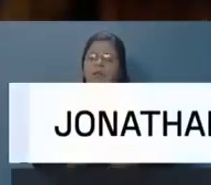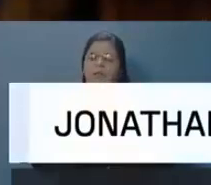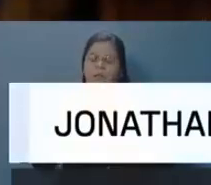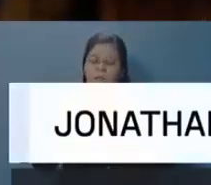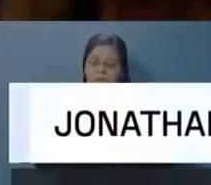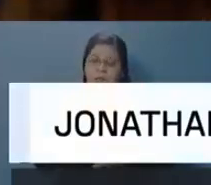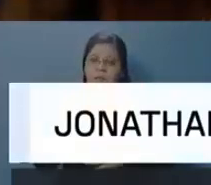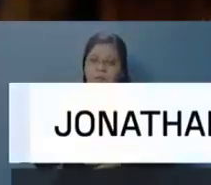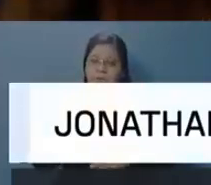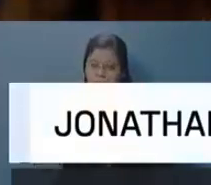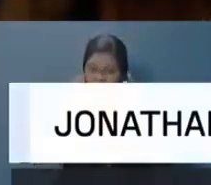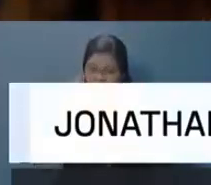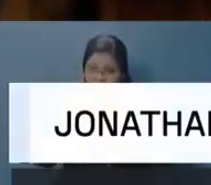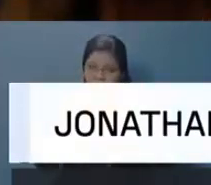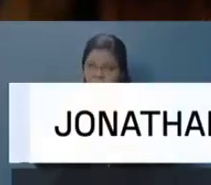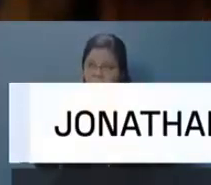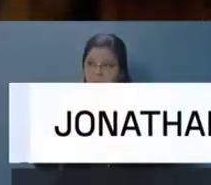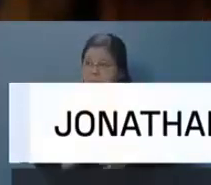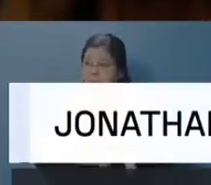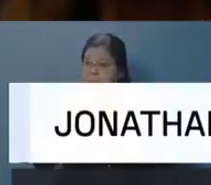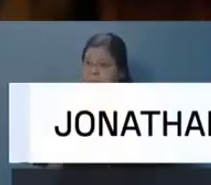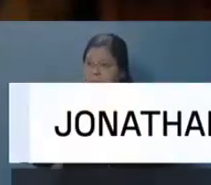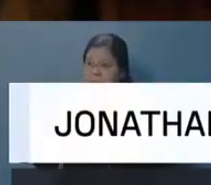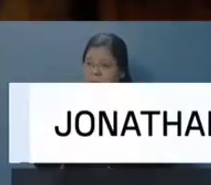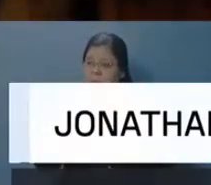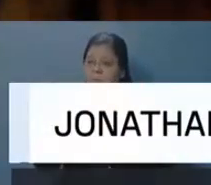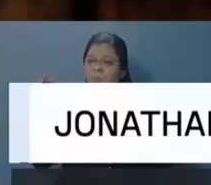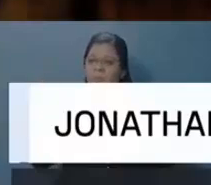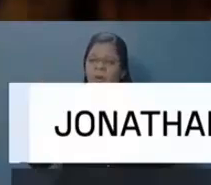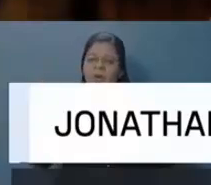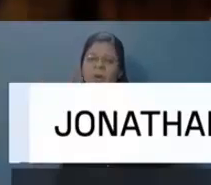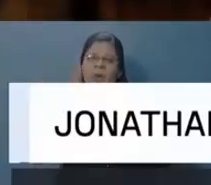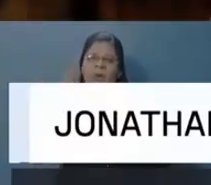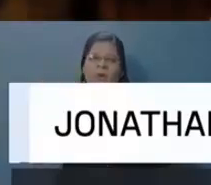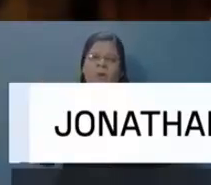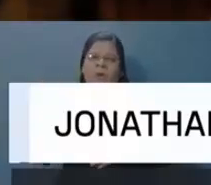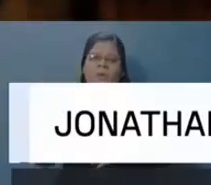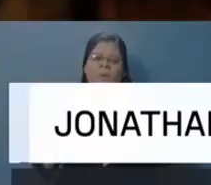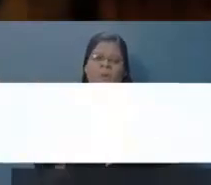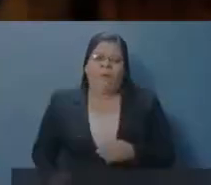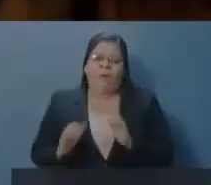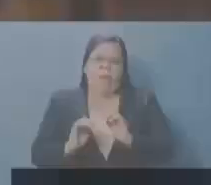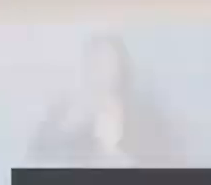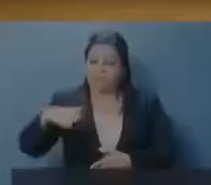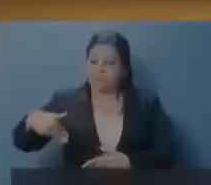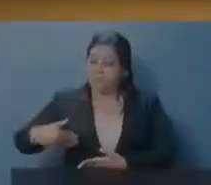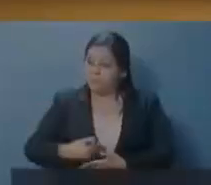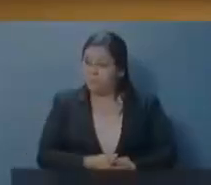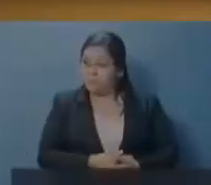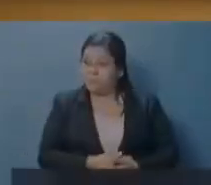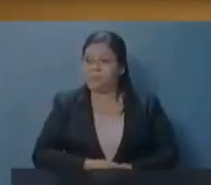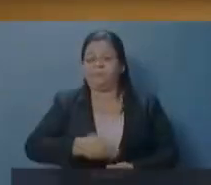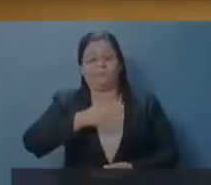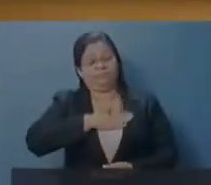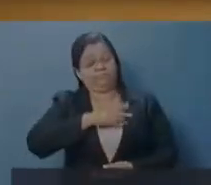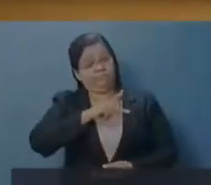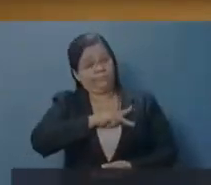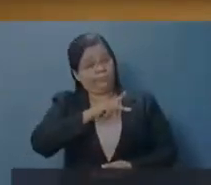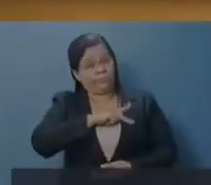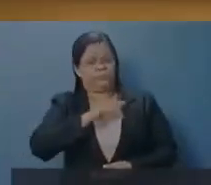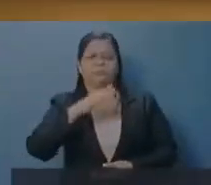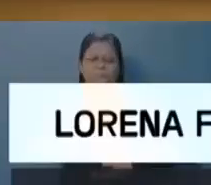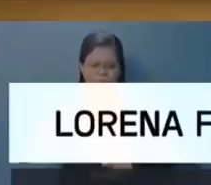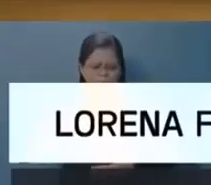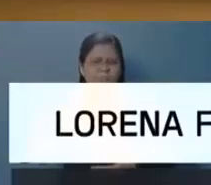Estamos aprobando el inicio de un mejor futuro para la niñez salvadoreña. Yo personalmente, como